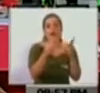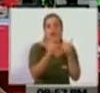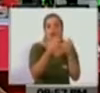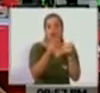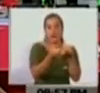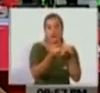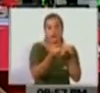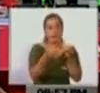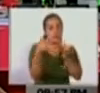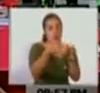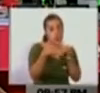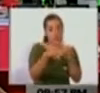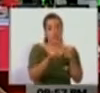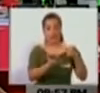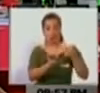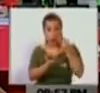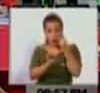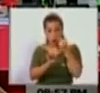a empresarios.